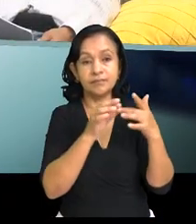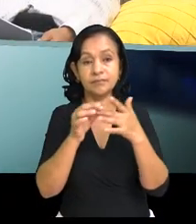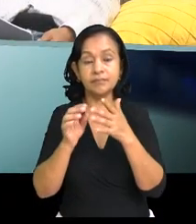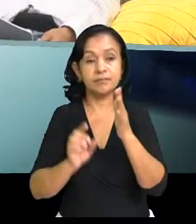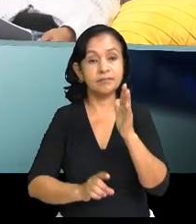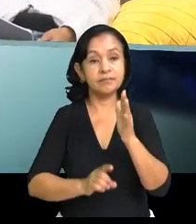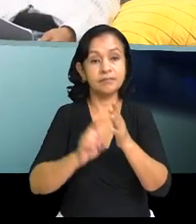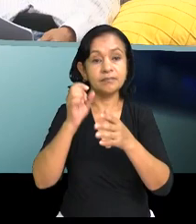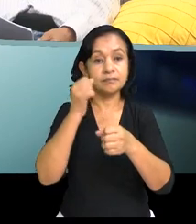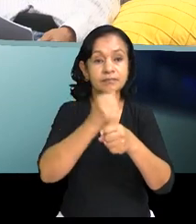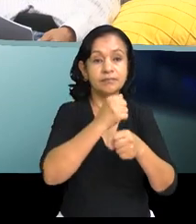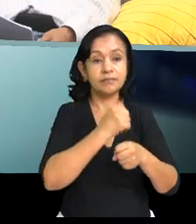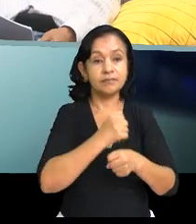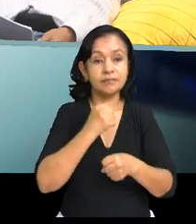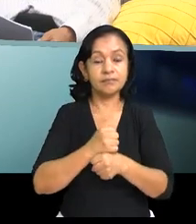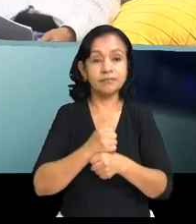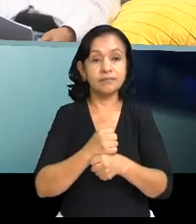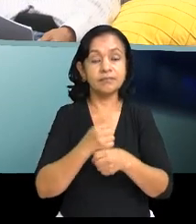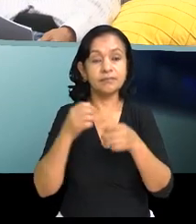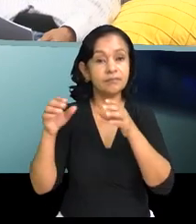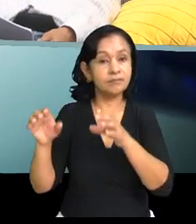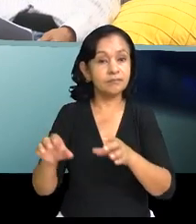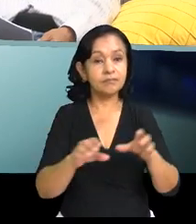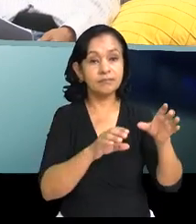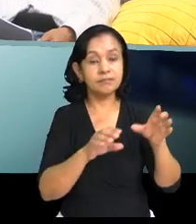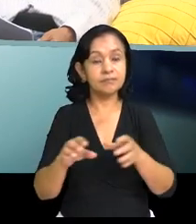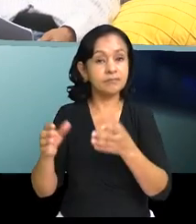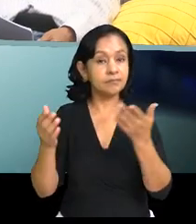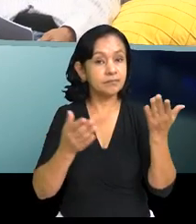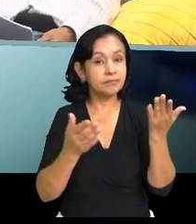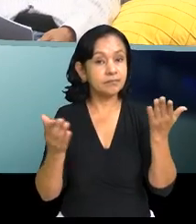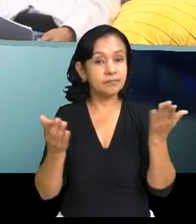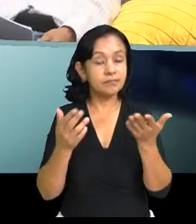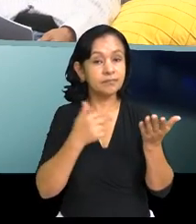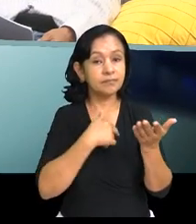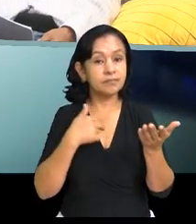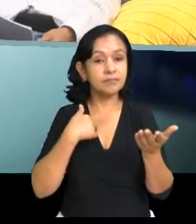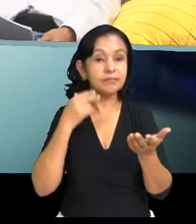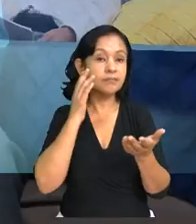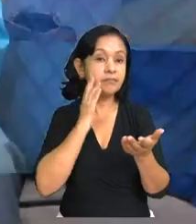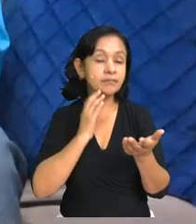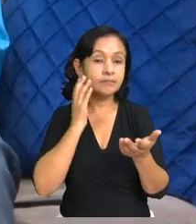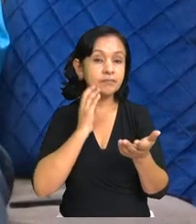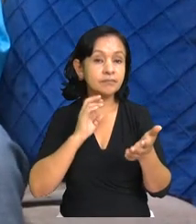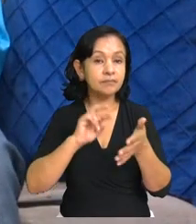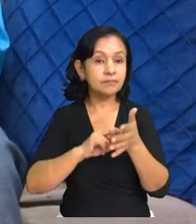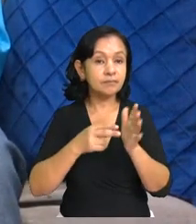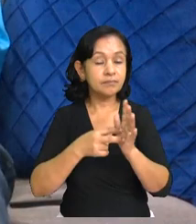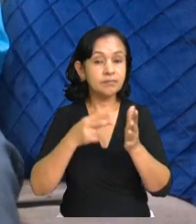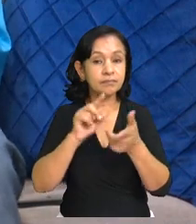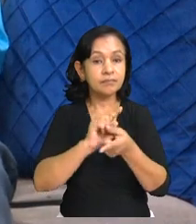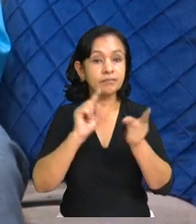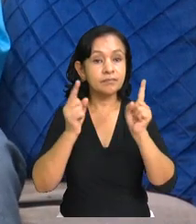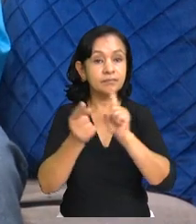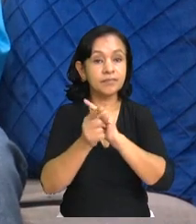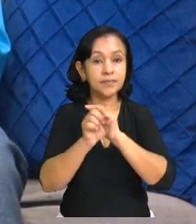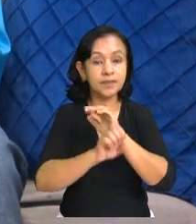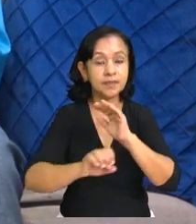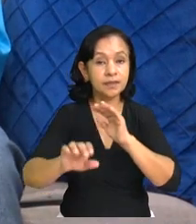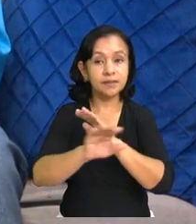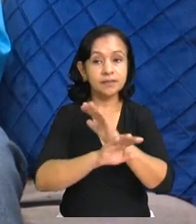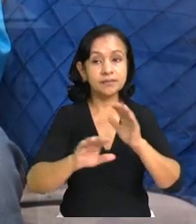de las labores. Dentro de esa dinámica, ¿cómo ha sido la experiencia y qué ha significado en el proceso de transformación social?